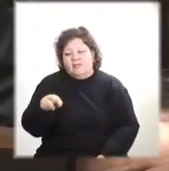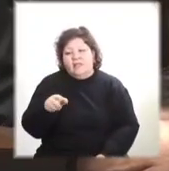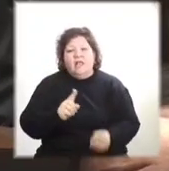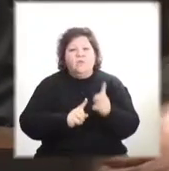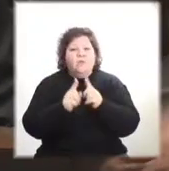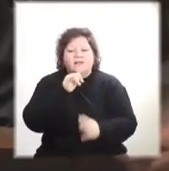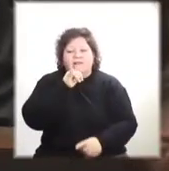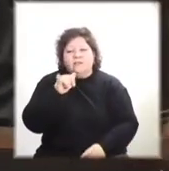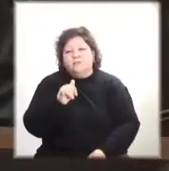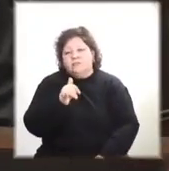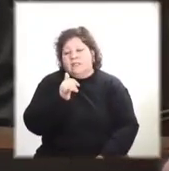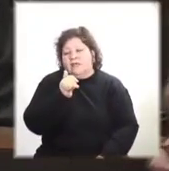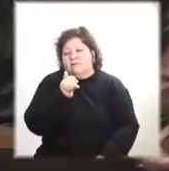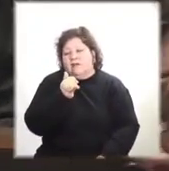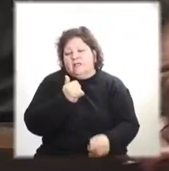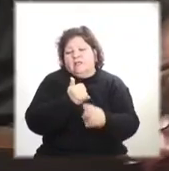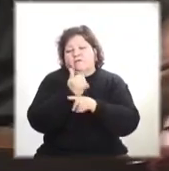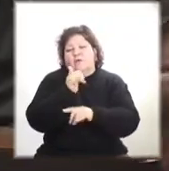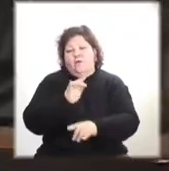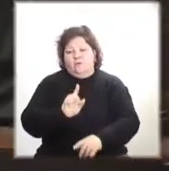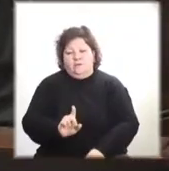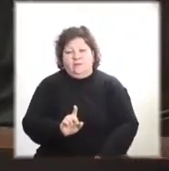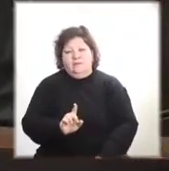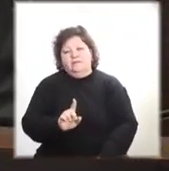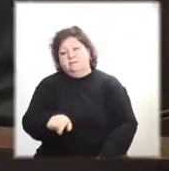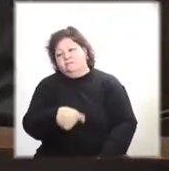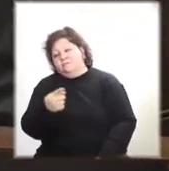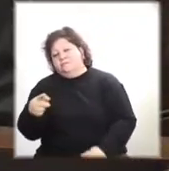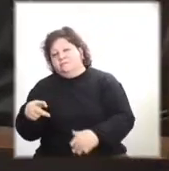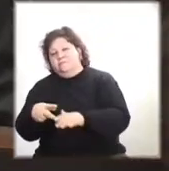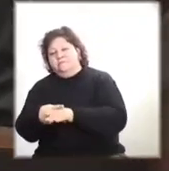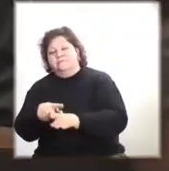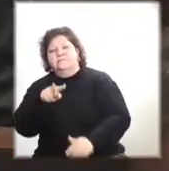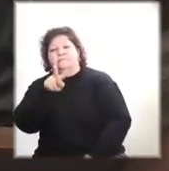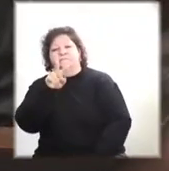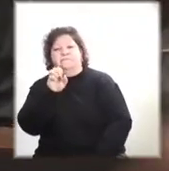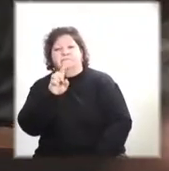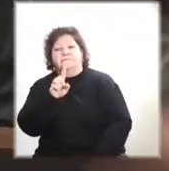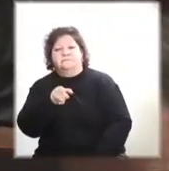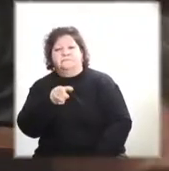haya concedido la palabra y le paso una interrupción al diputado César Vega. Gracias. Tiene